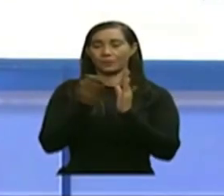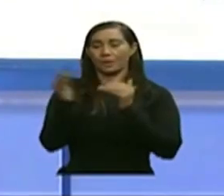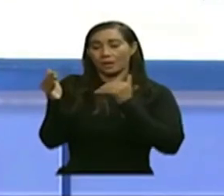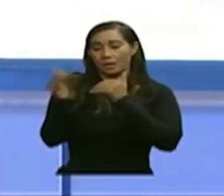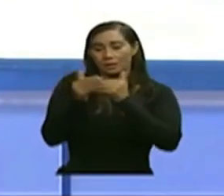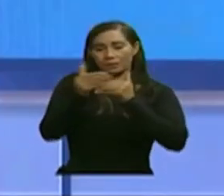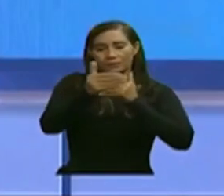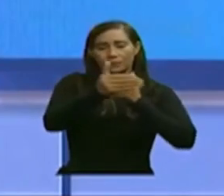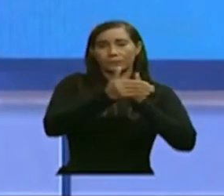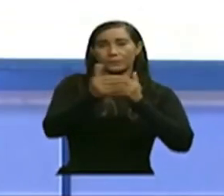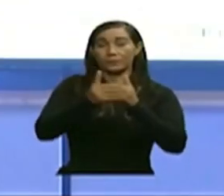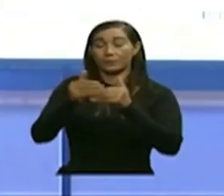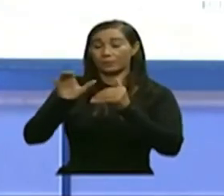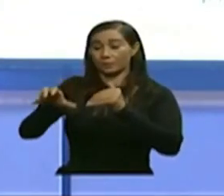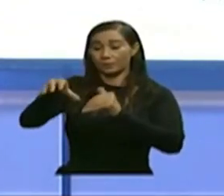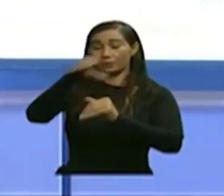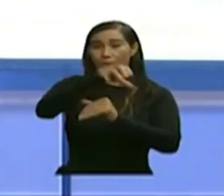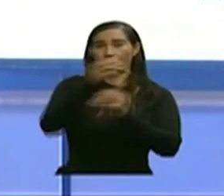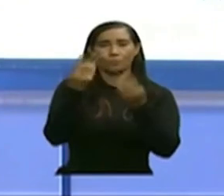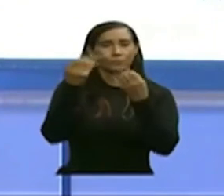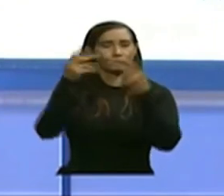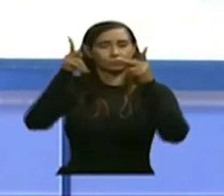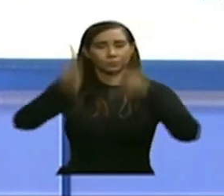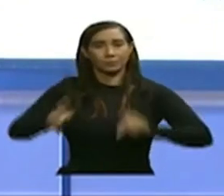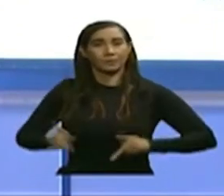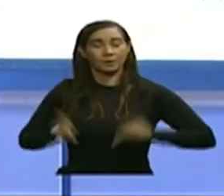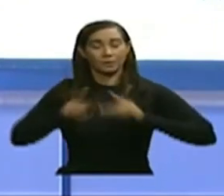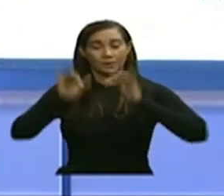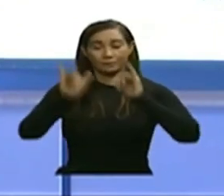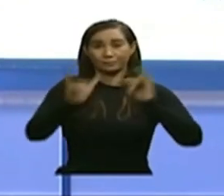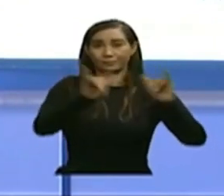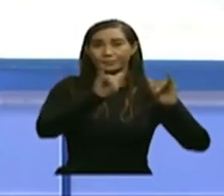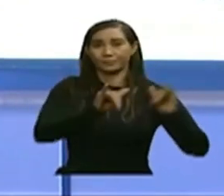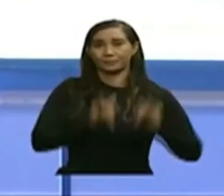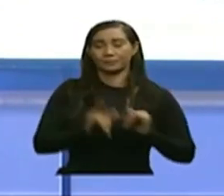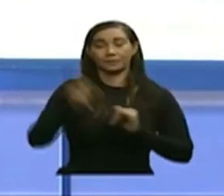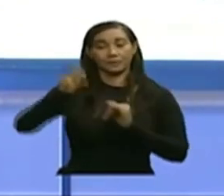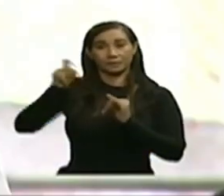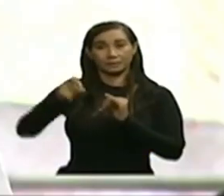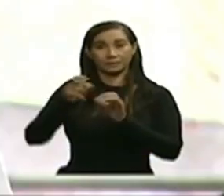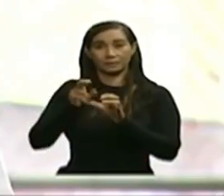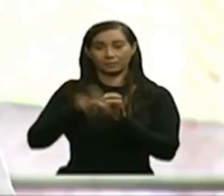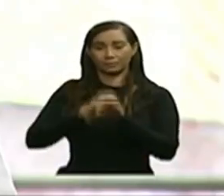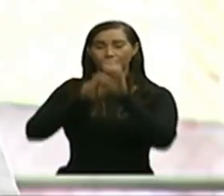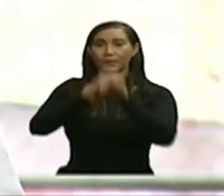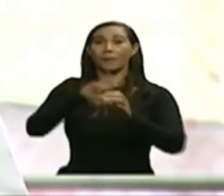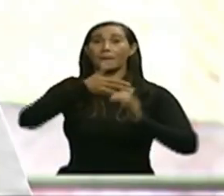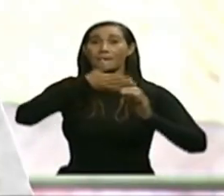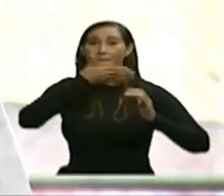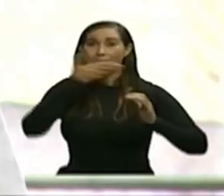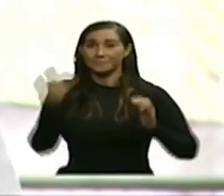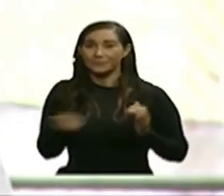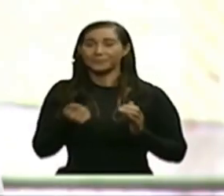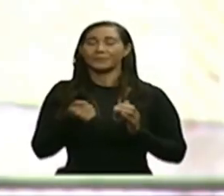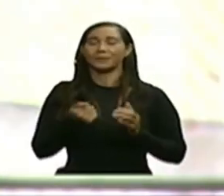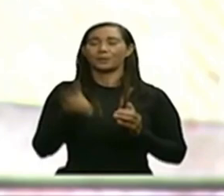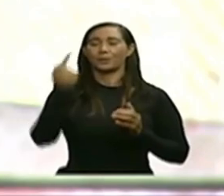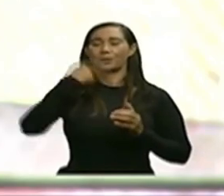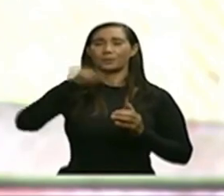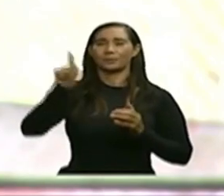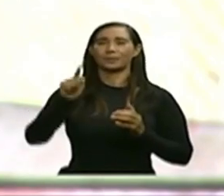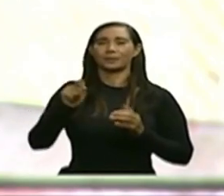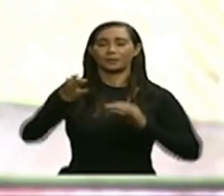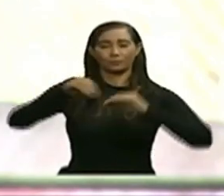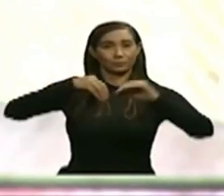barrios densamente poblados a equipamientos de primer orden y procurando un mayor atractivo al